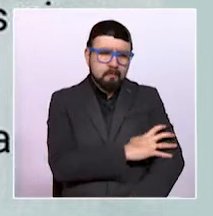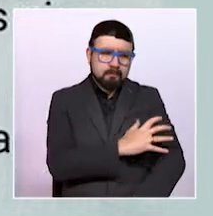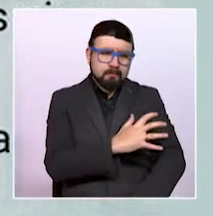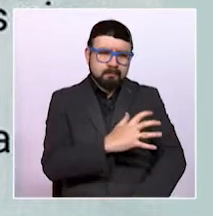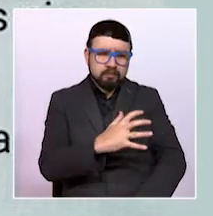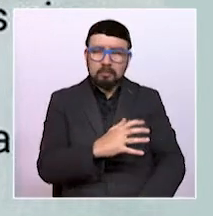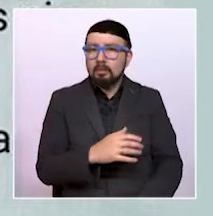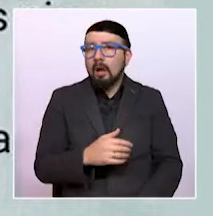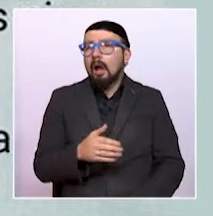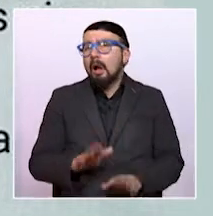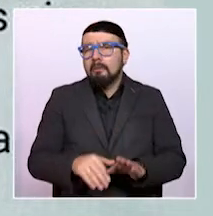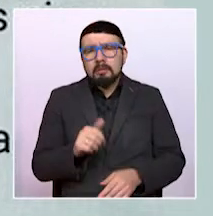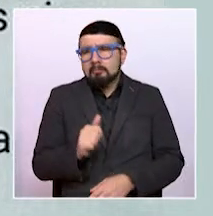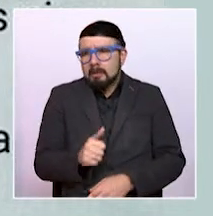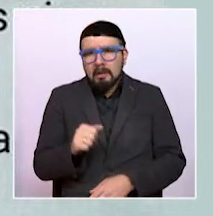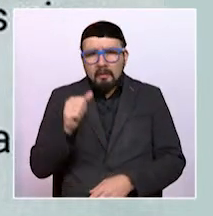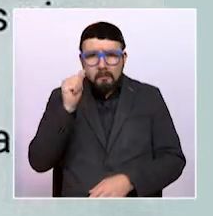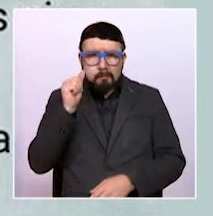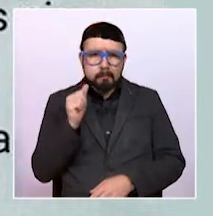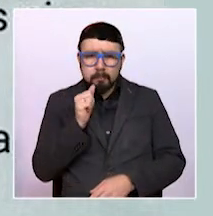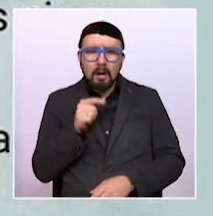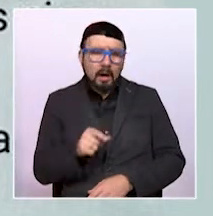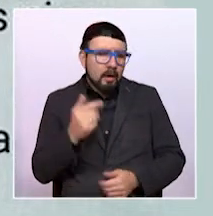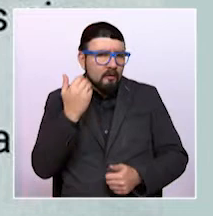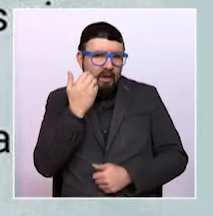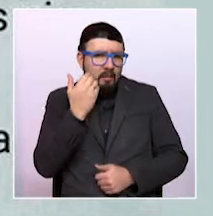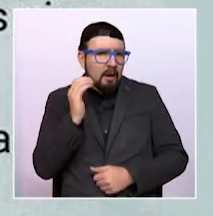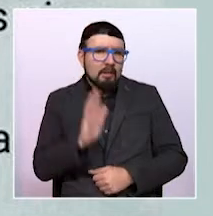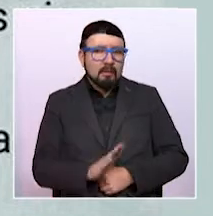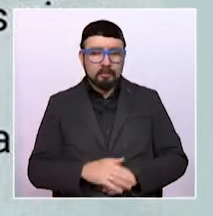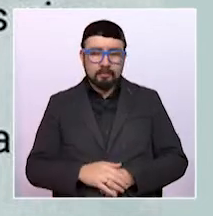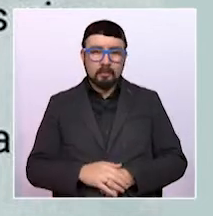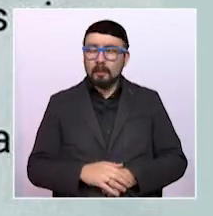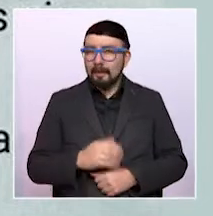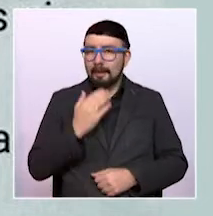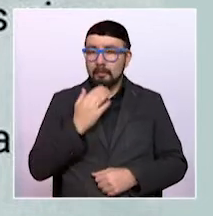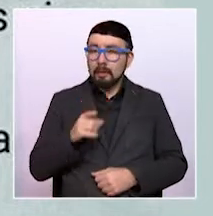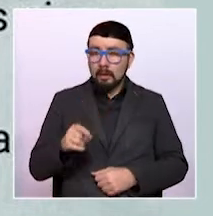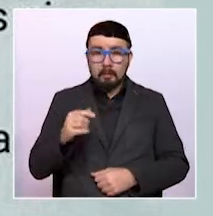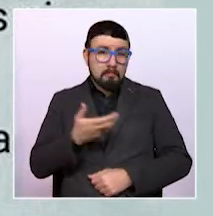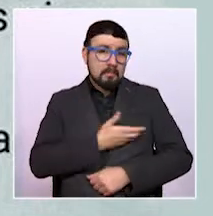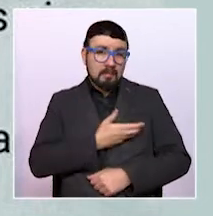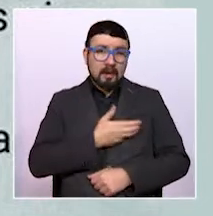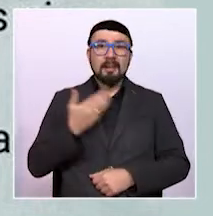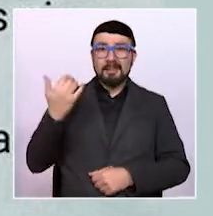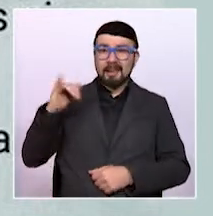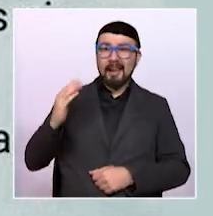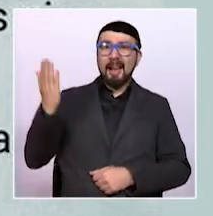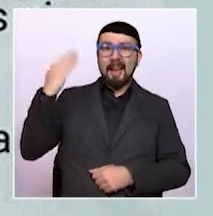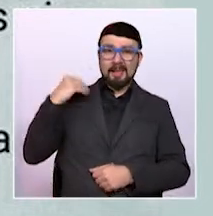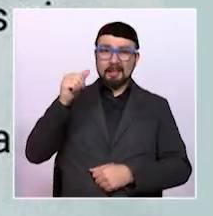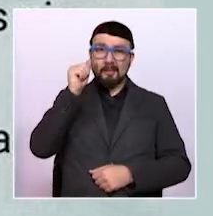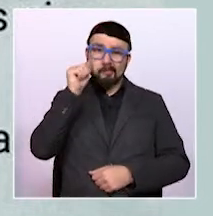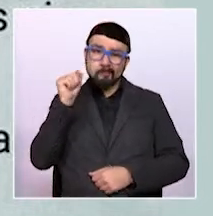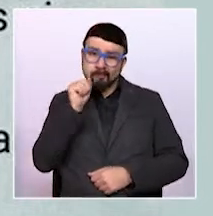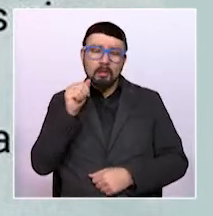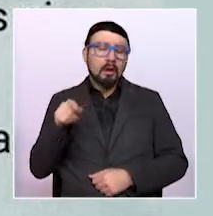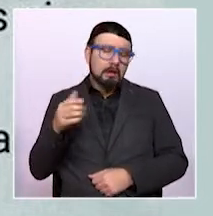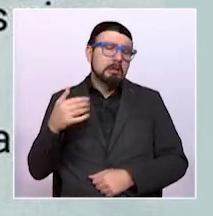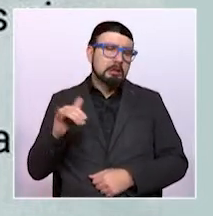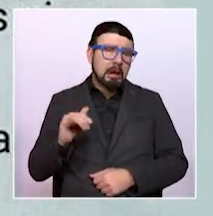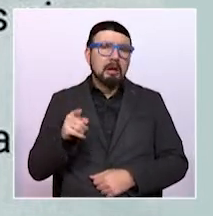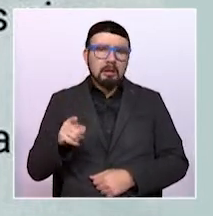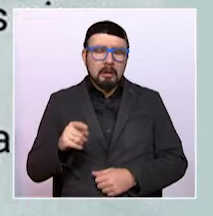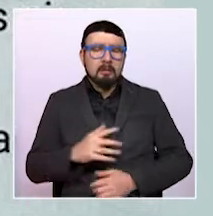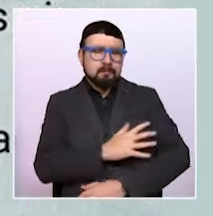propias del embarazo en su mayoría una de ellas es cuando la mamita ya viene antes con la presión arterial alta y otras